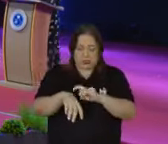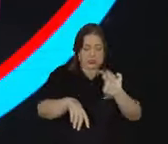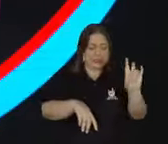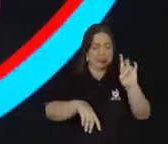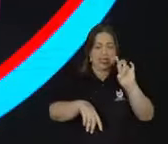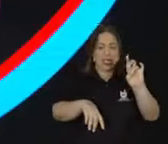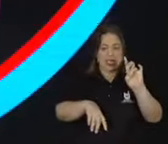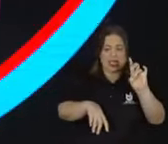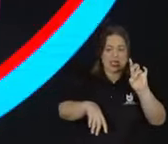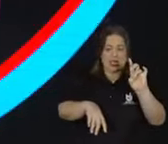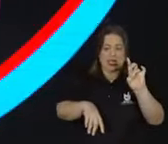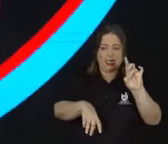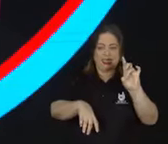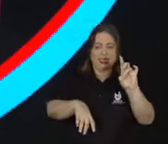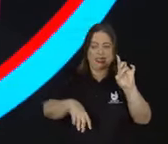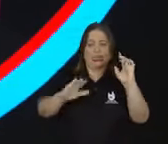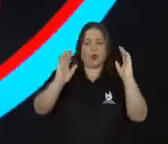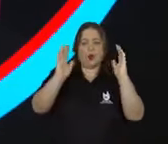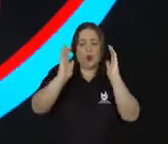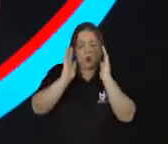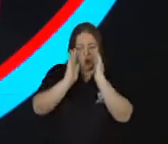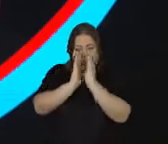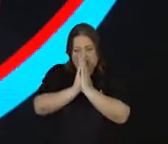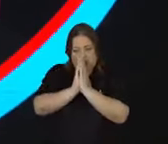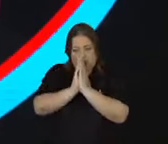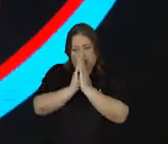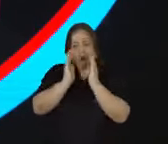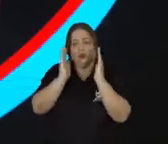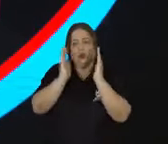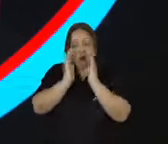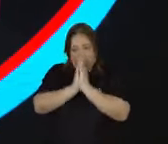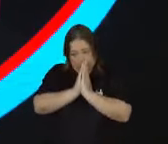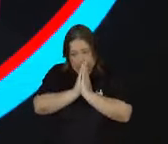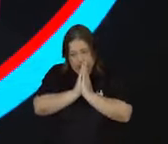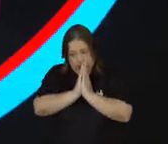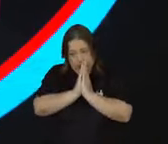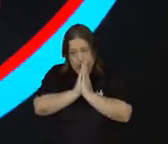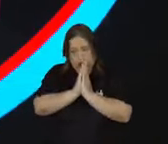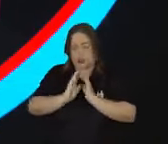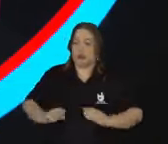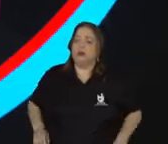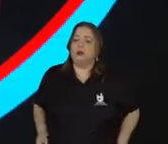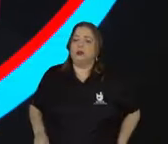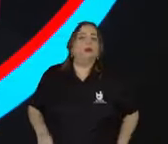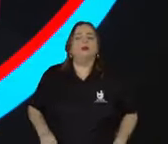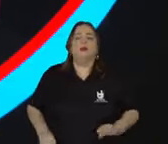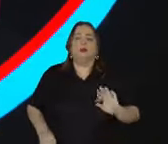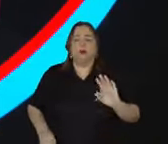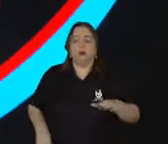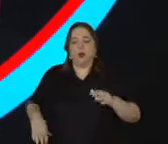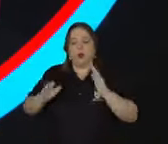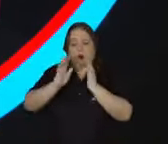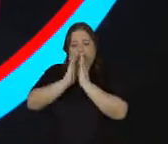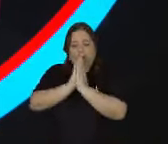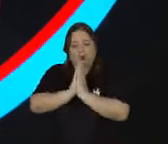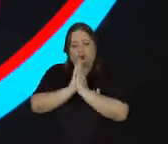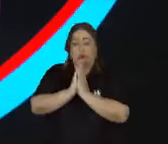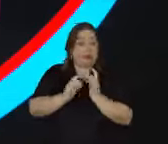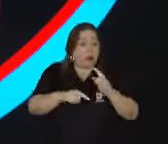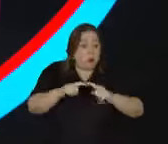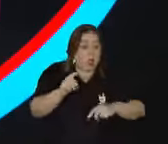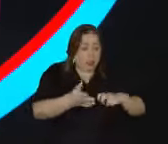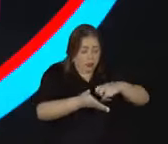orando, orando, orando, orando, orando. ¿Está bien? Si usted va con su esquinita, va a orar, si no puede arrodillarse